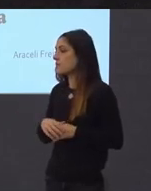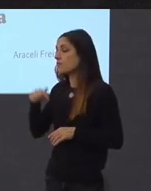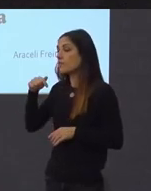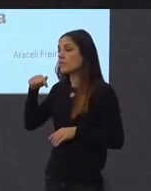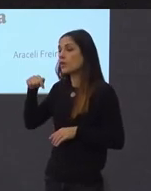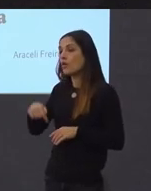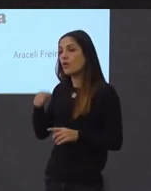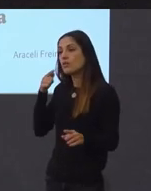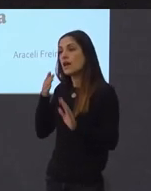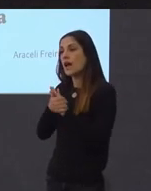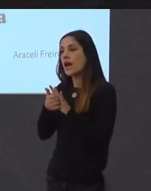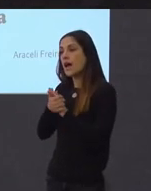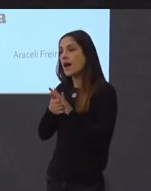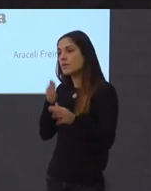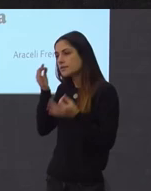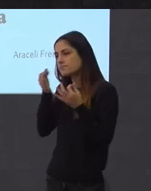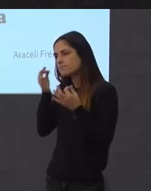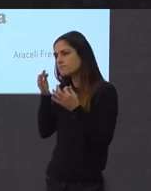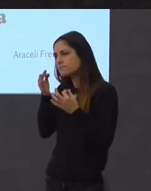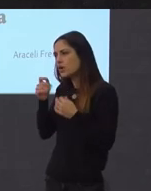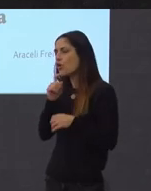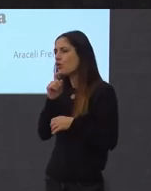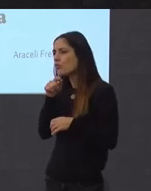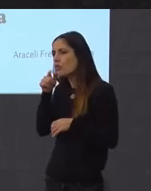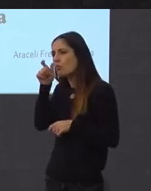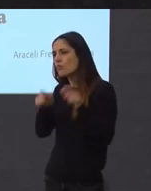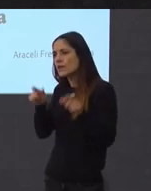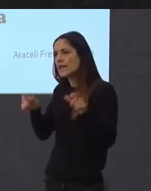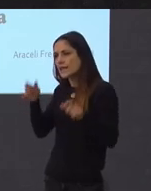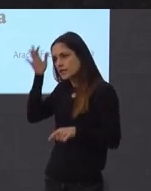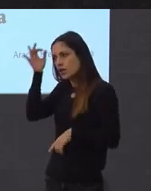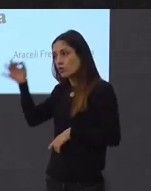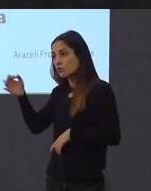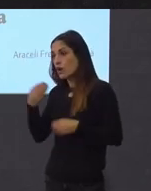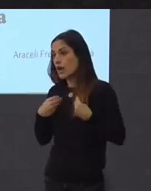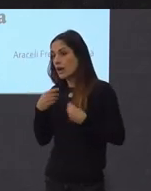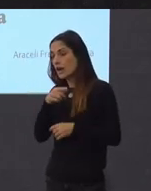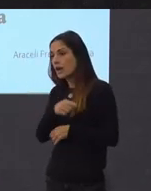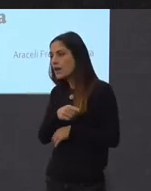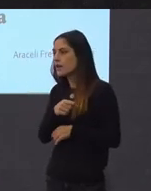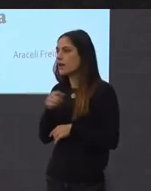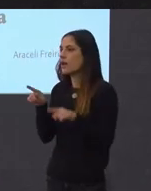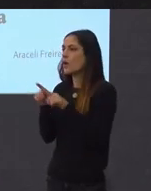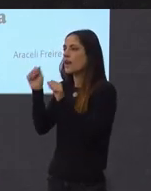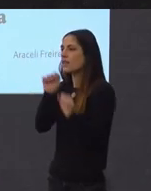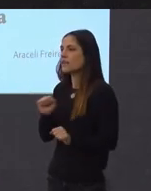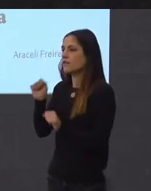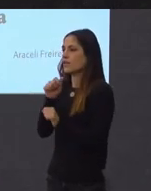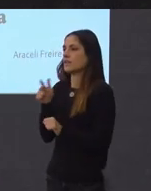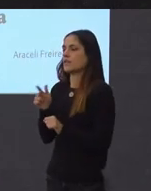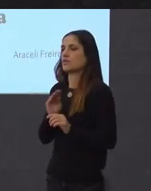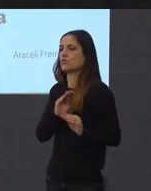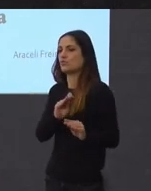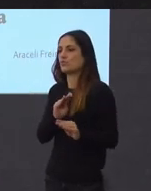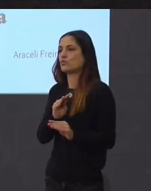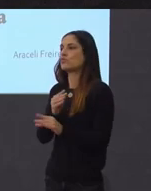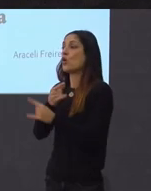concretamente de como esta poboación do rural pois vai defender os seus dereitos polo monte veciñal